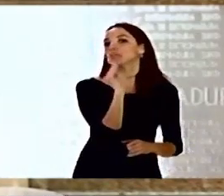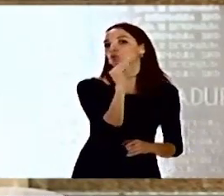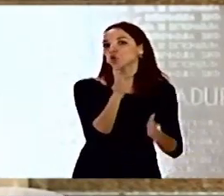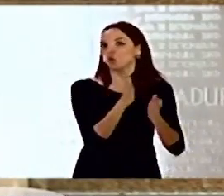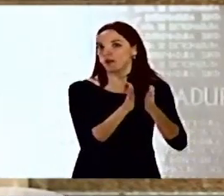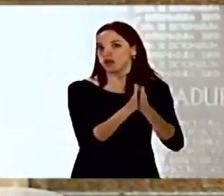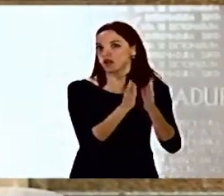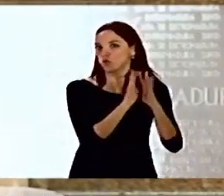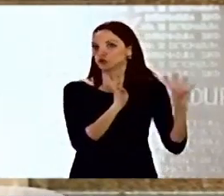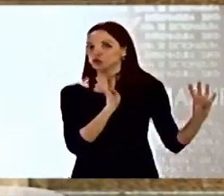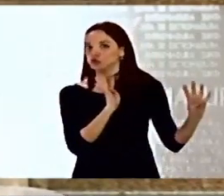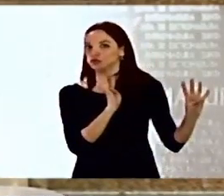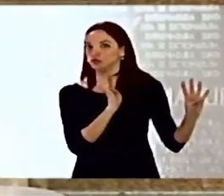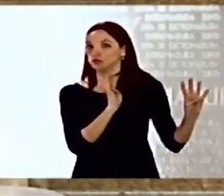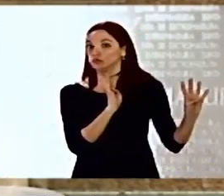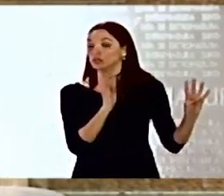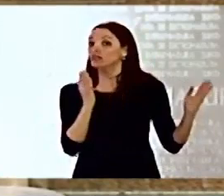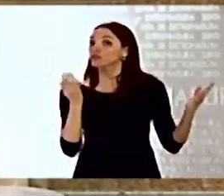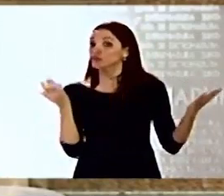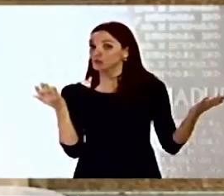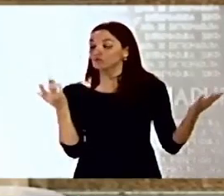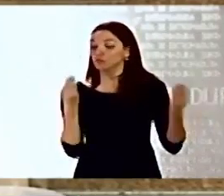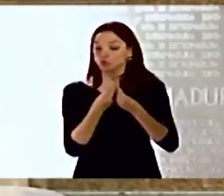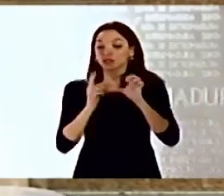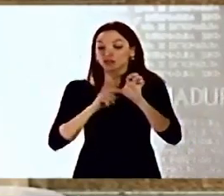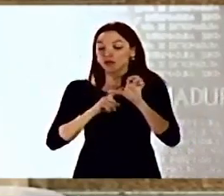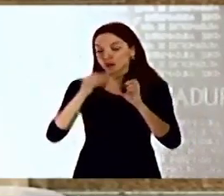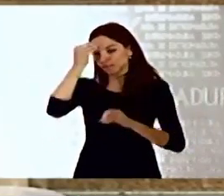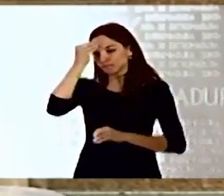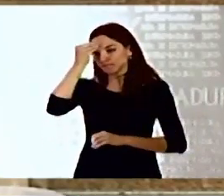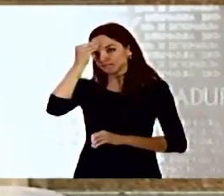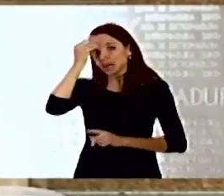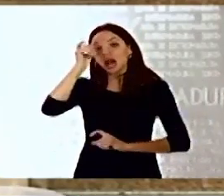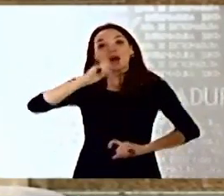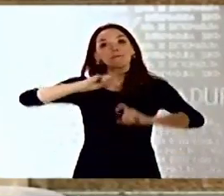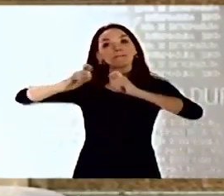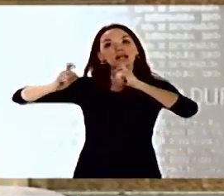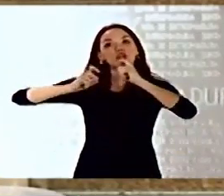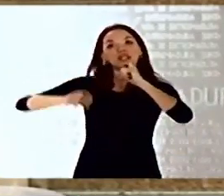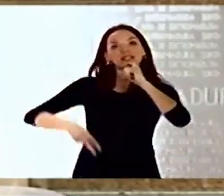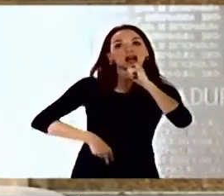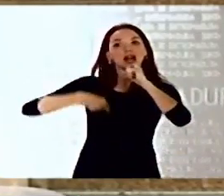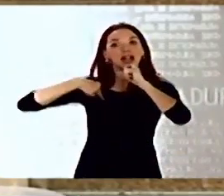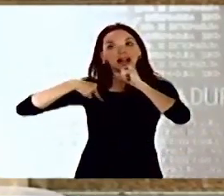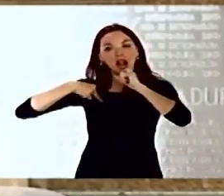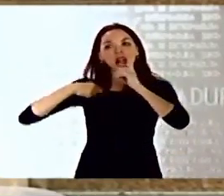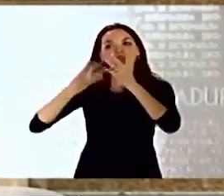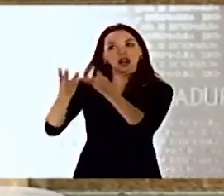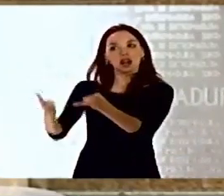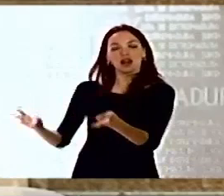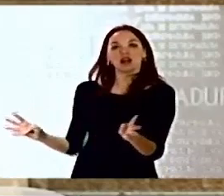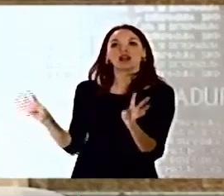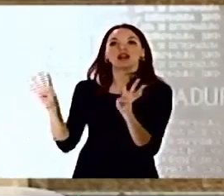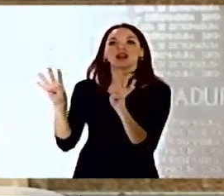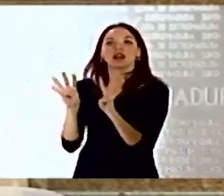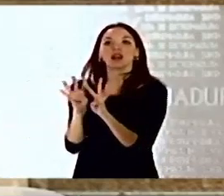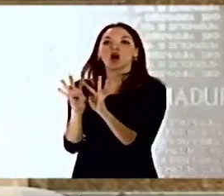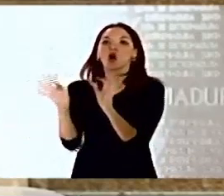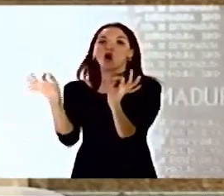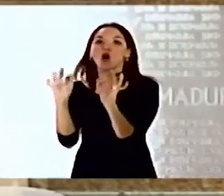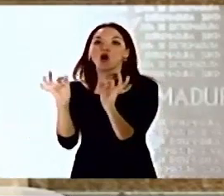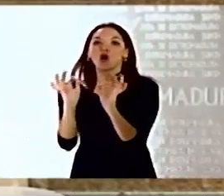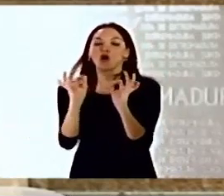entender que los periodistas en general, no diría en particular de la Corporación Extremeña de